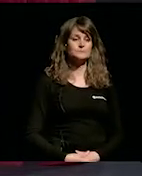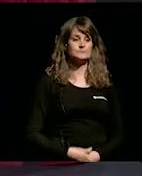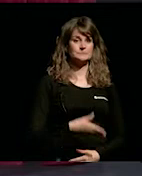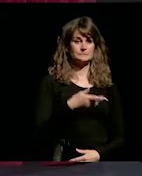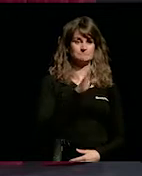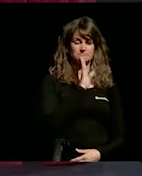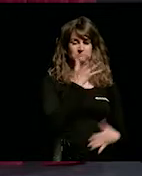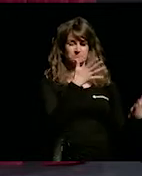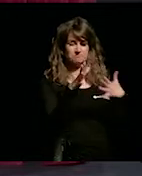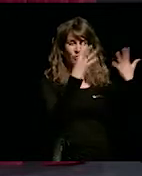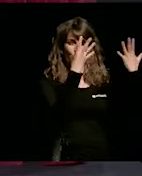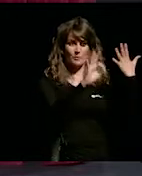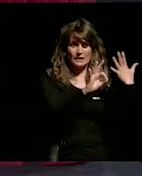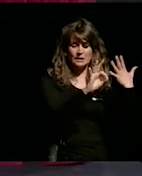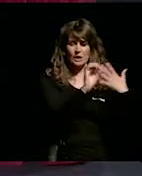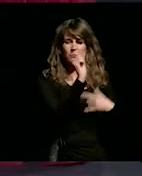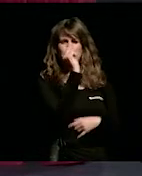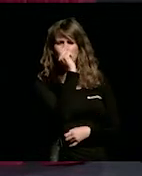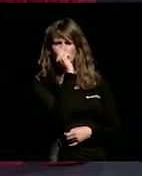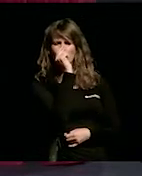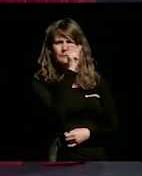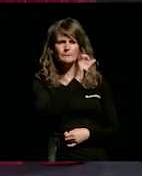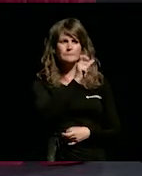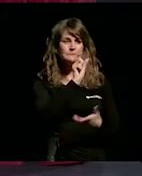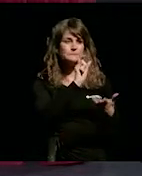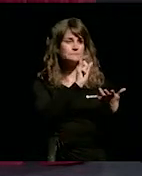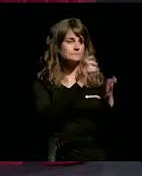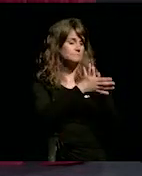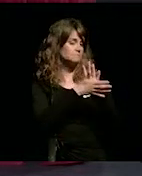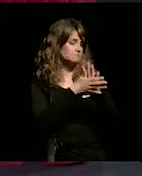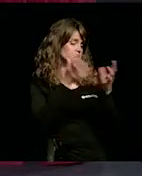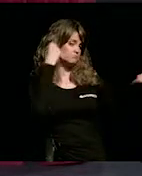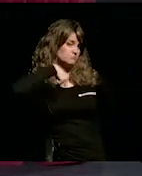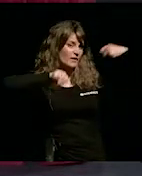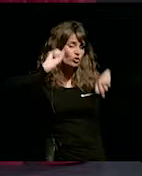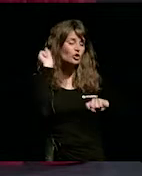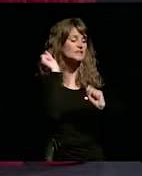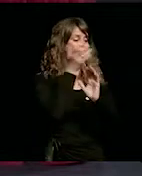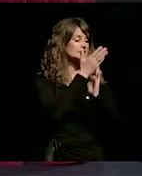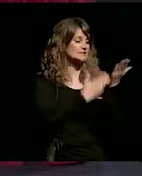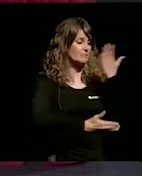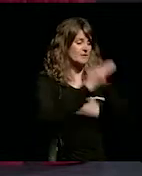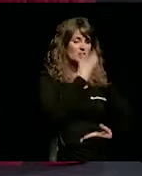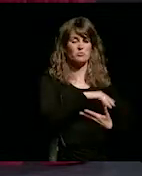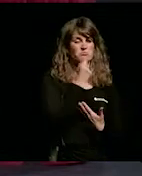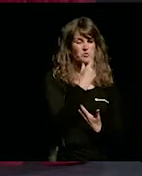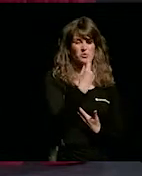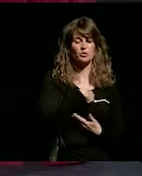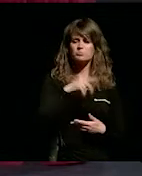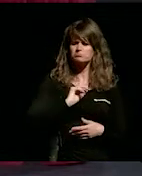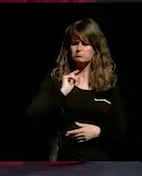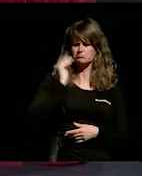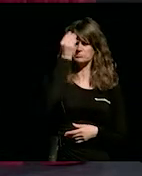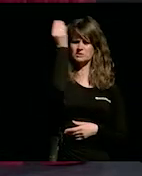Allí en los 90 había muy pocos intérpretes discapacitados, así que me propuse conocerlos